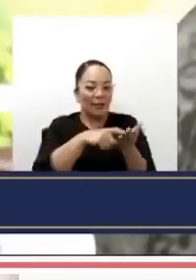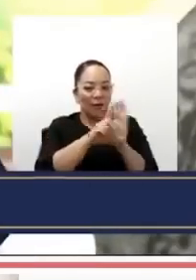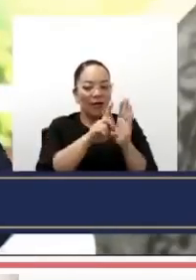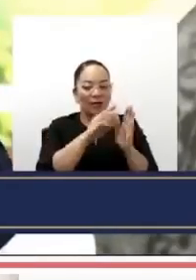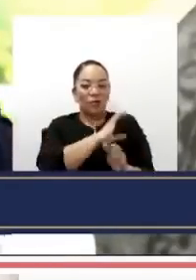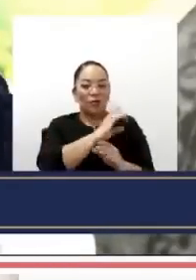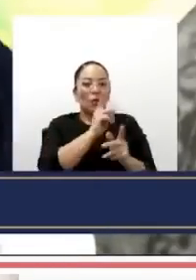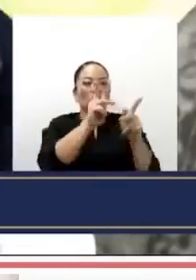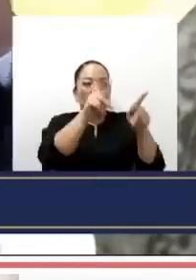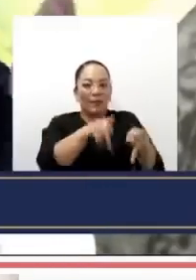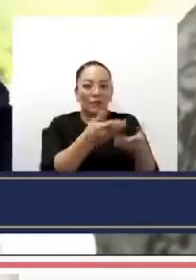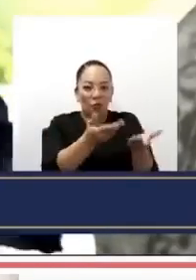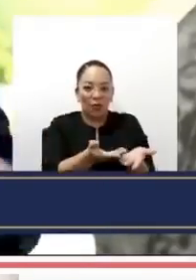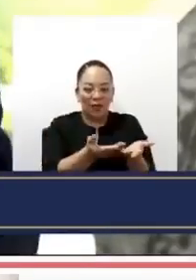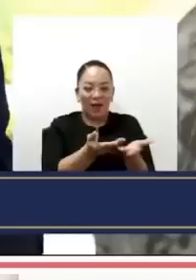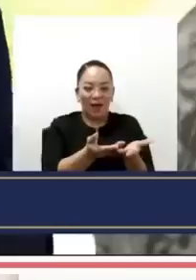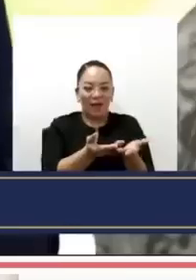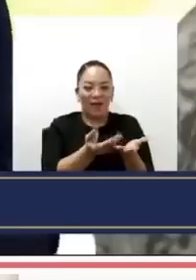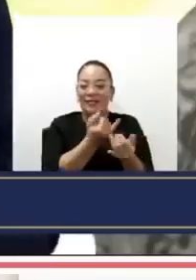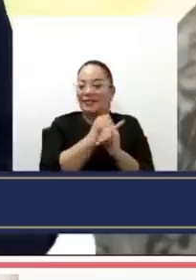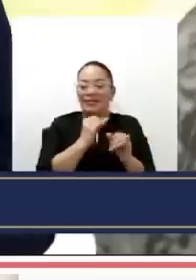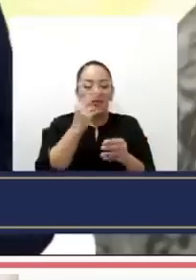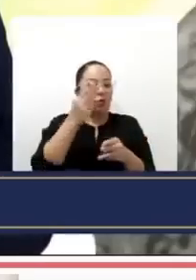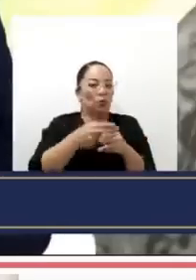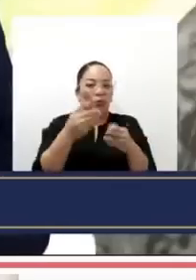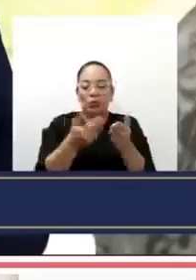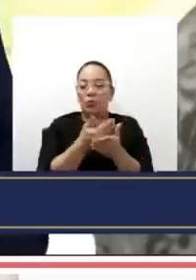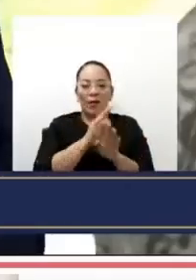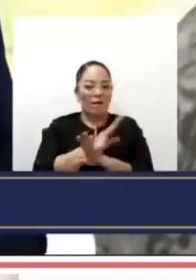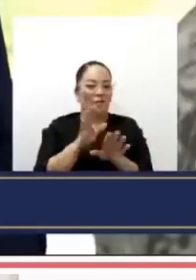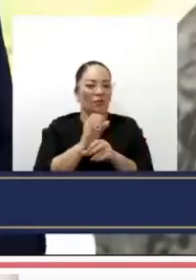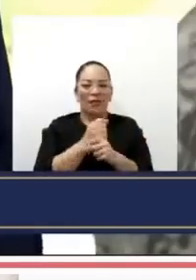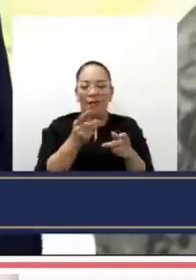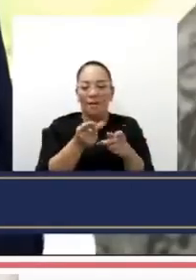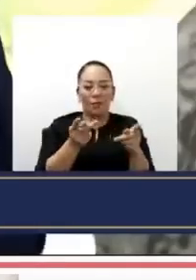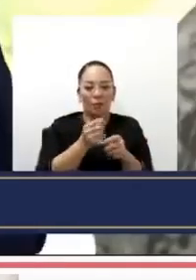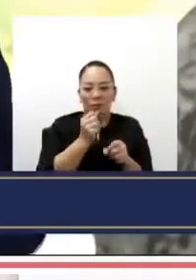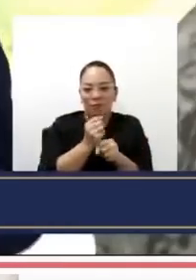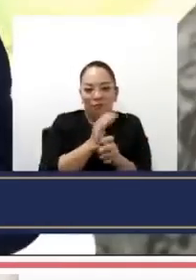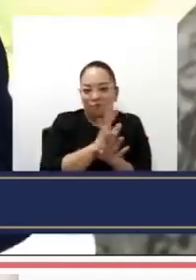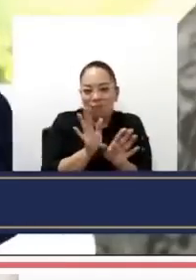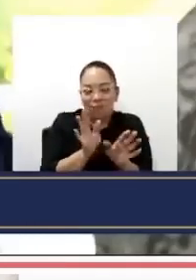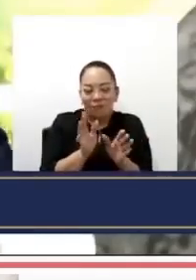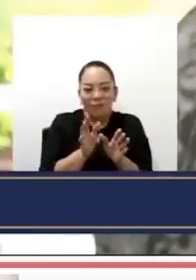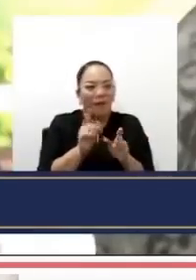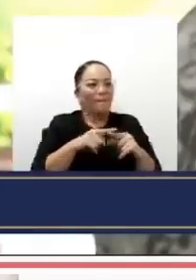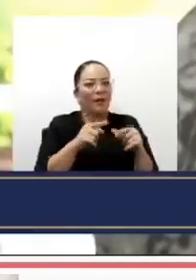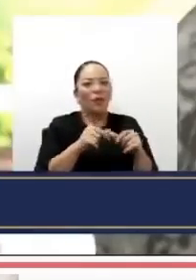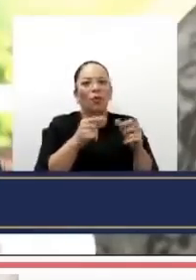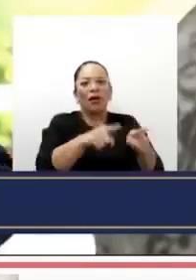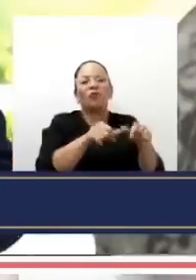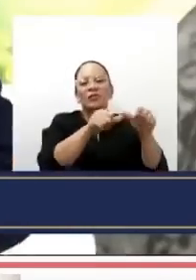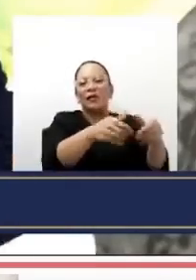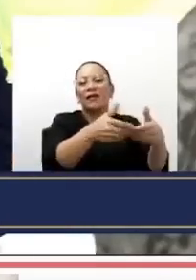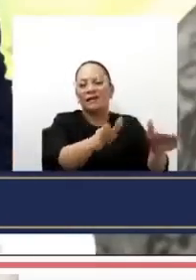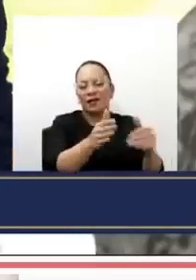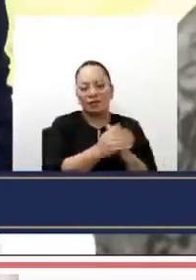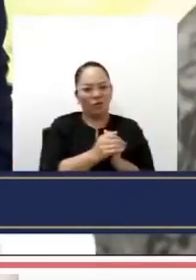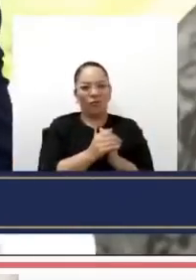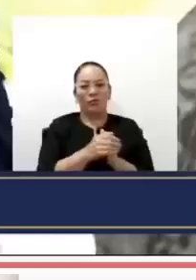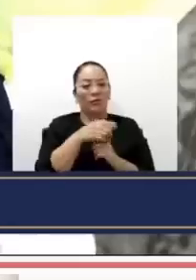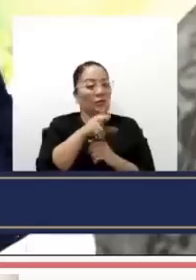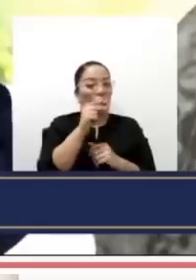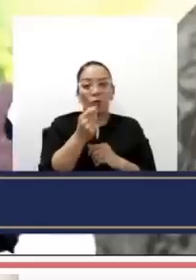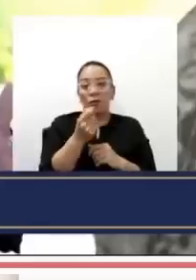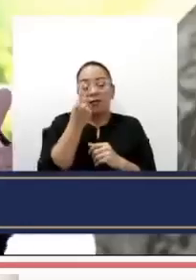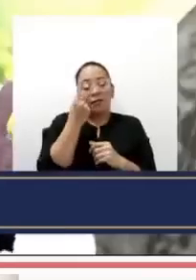una persona sin hacer un nuevo nombramiento, sin crear una plaza. Y ahí sigue la causa abierta. Si no han entendido eso, ya